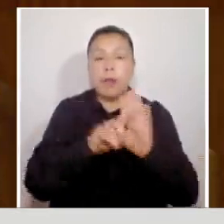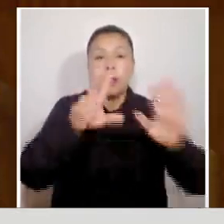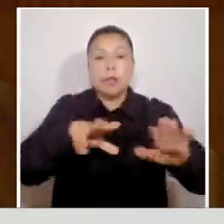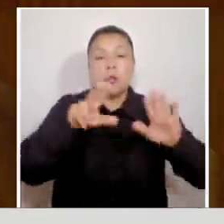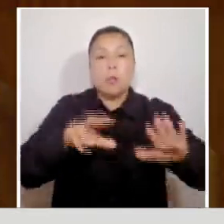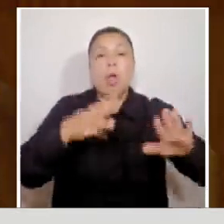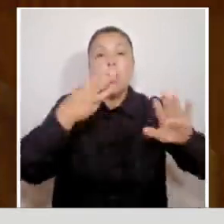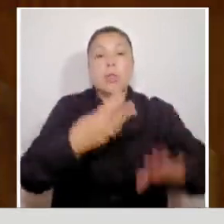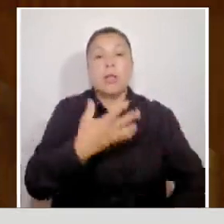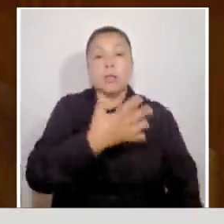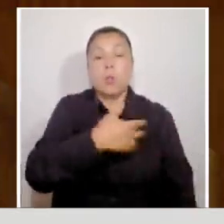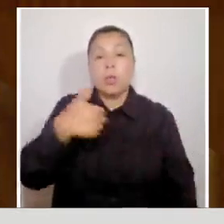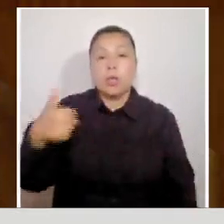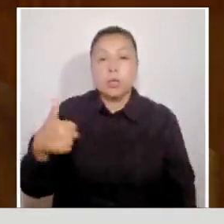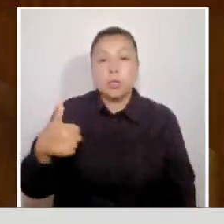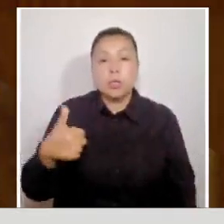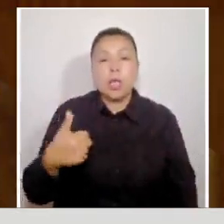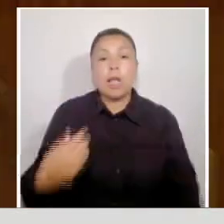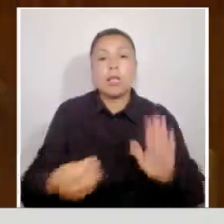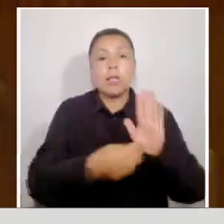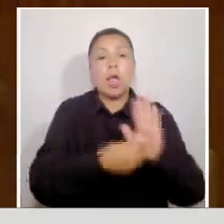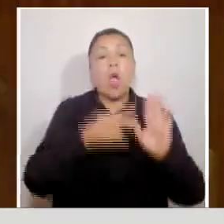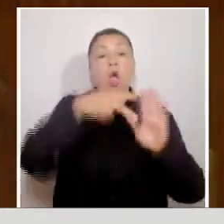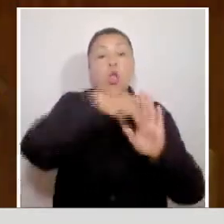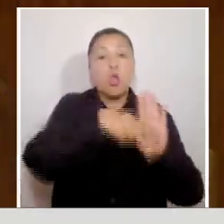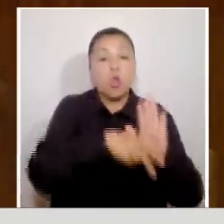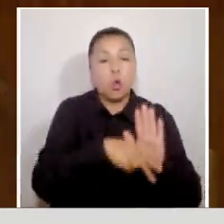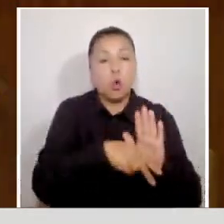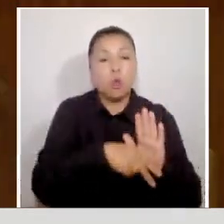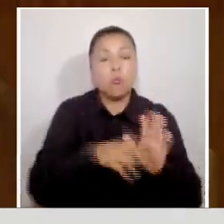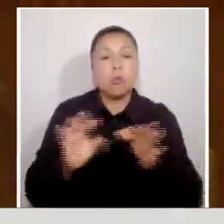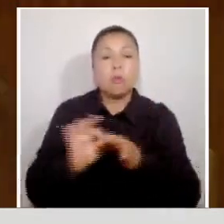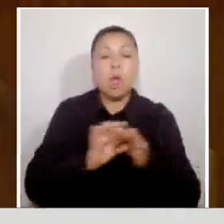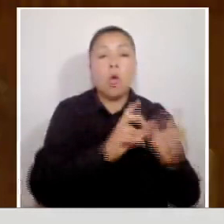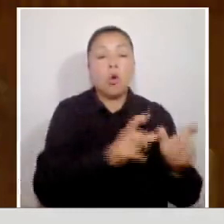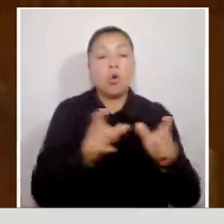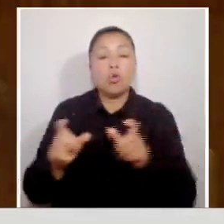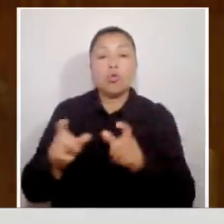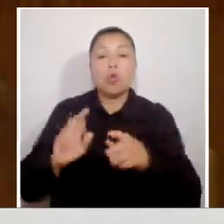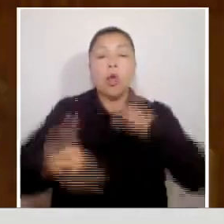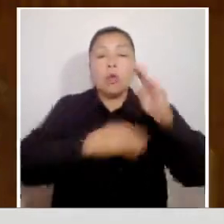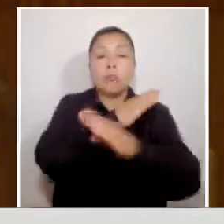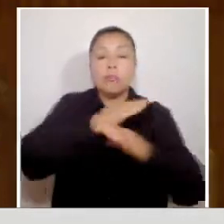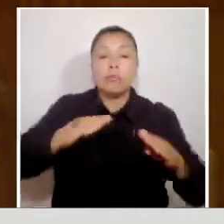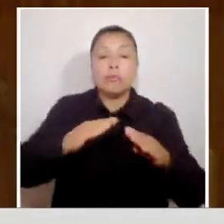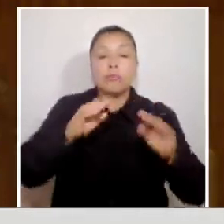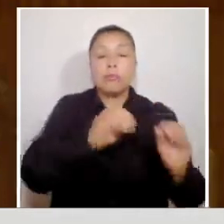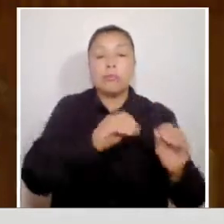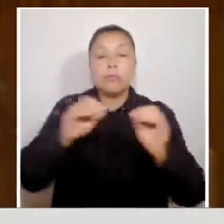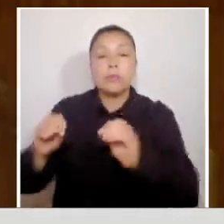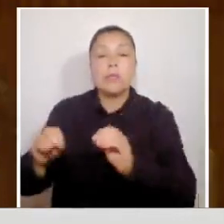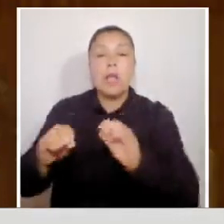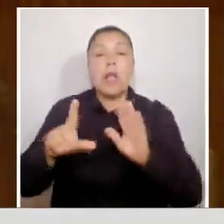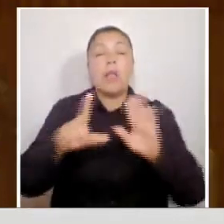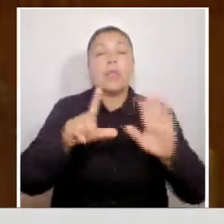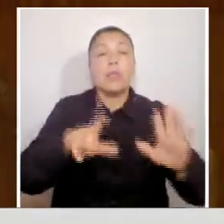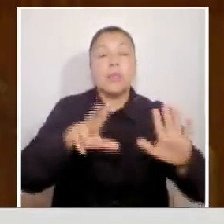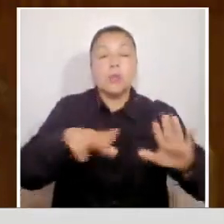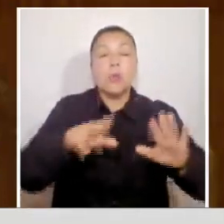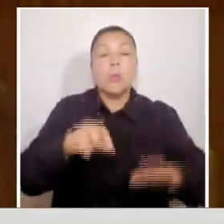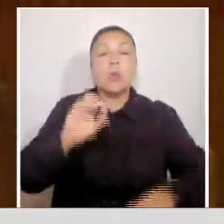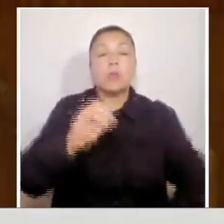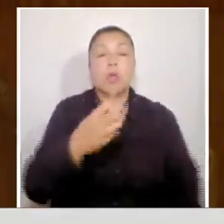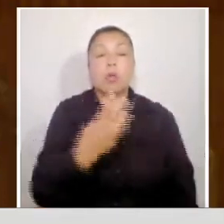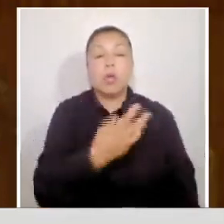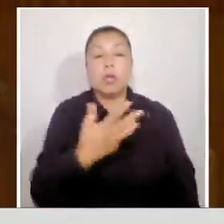18356 que establece como Norma sobre control de artes marciales y deroga la ley número 18039 y